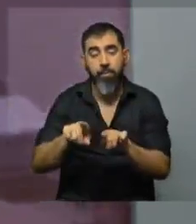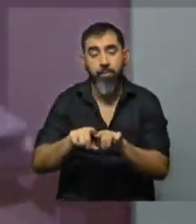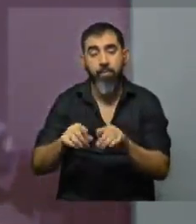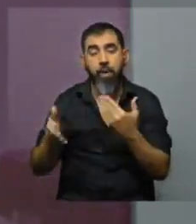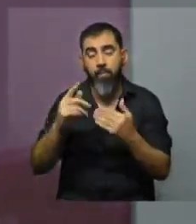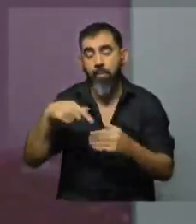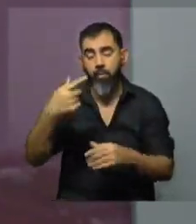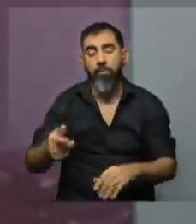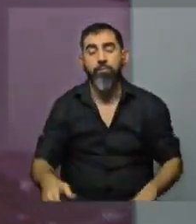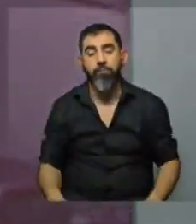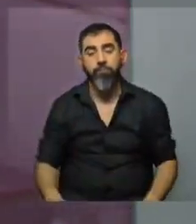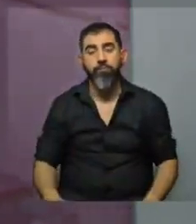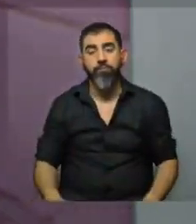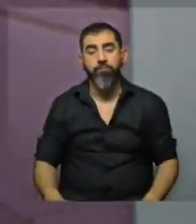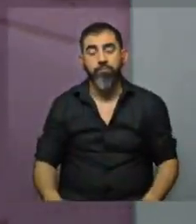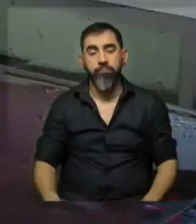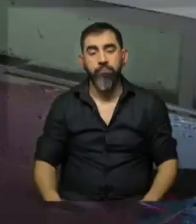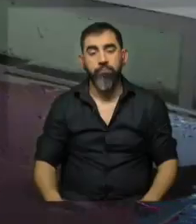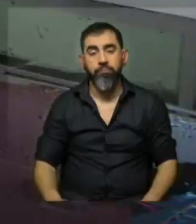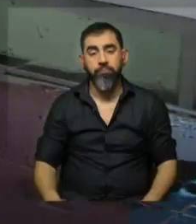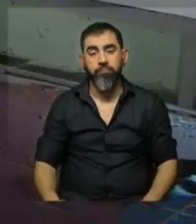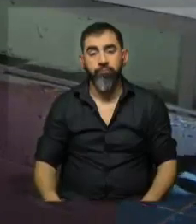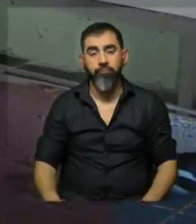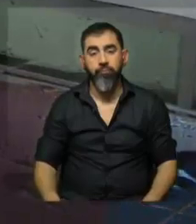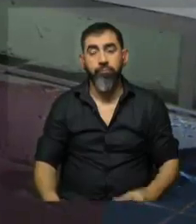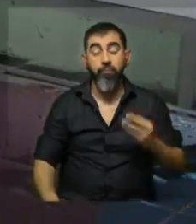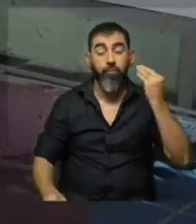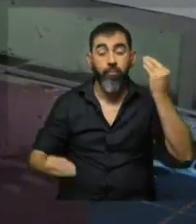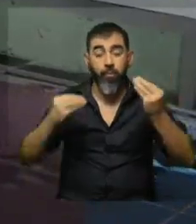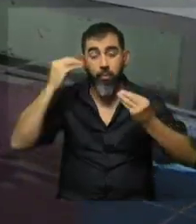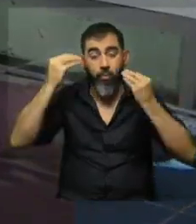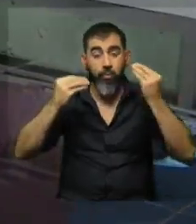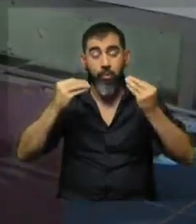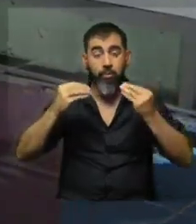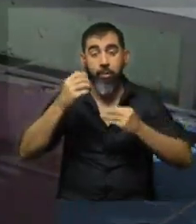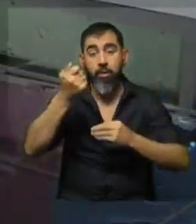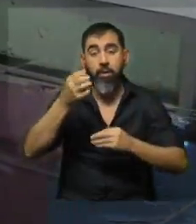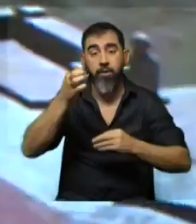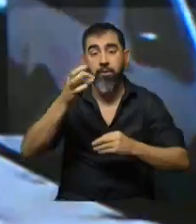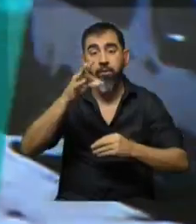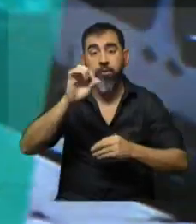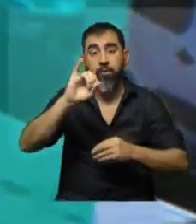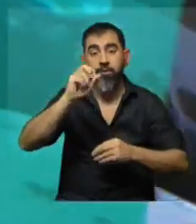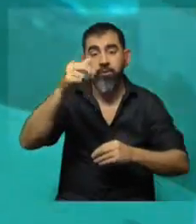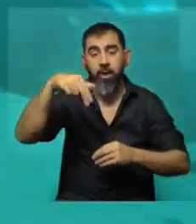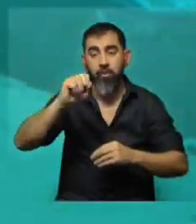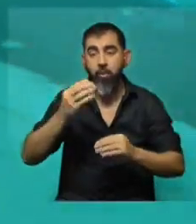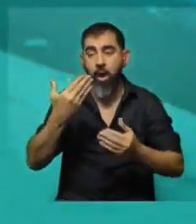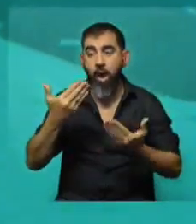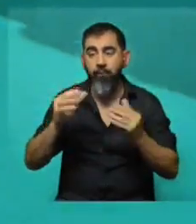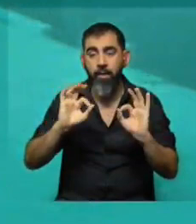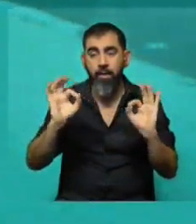con Sebastián Cittadini. Bueno, muy bien. El que estaba medio preocupado era Astesiano, porque hoy parece que no se hablaba mucho de él. Pero mira que